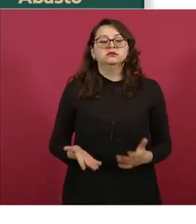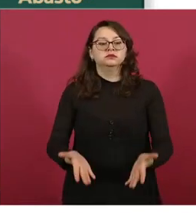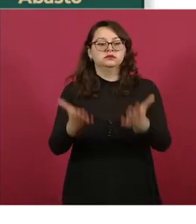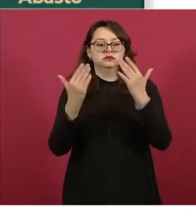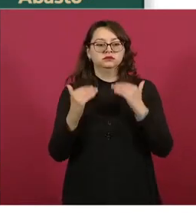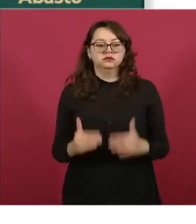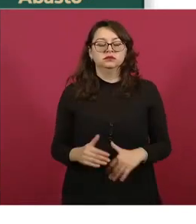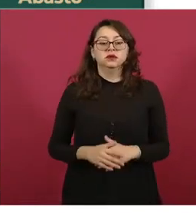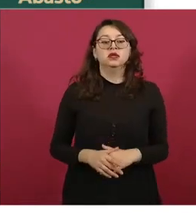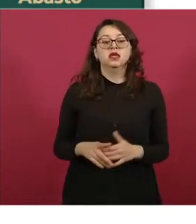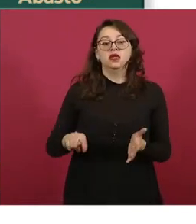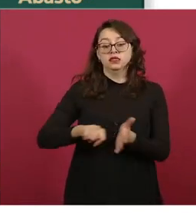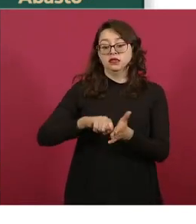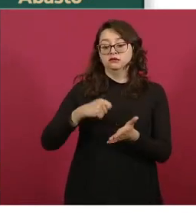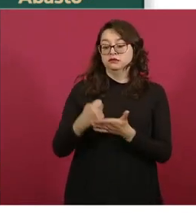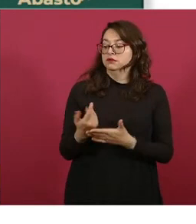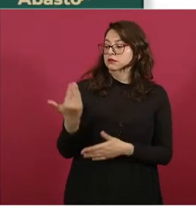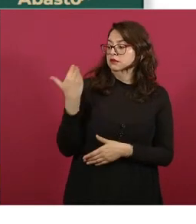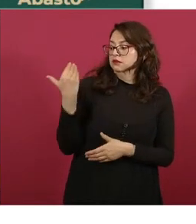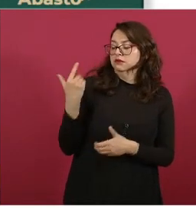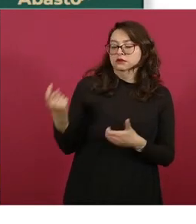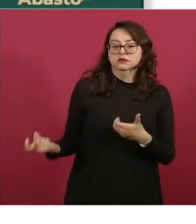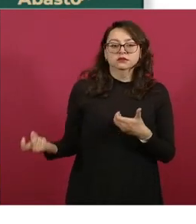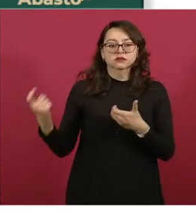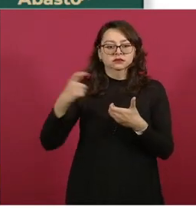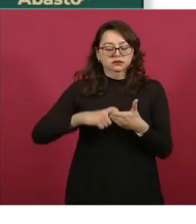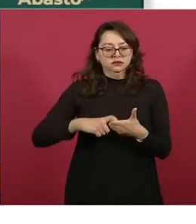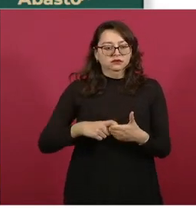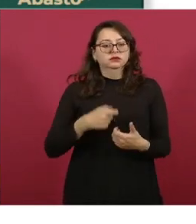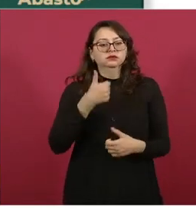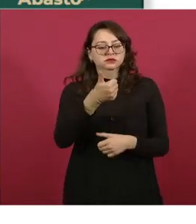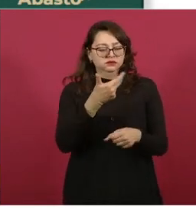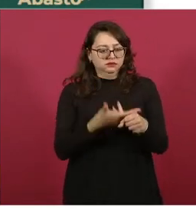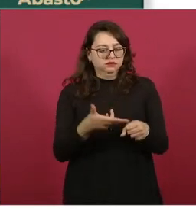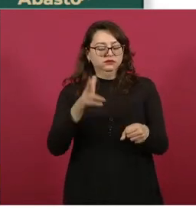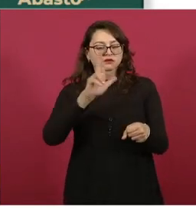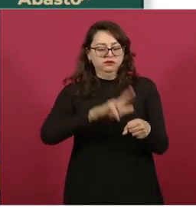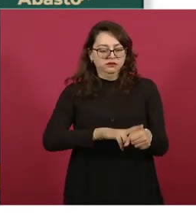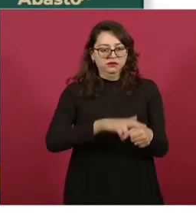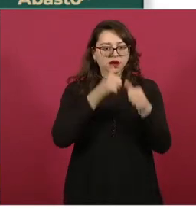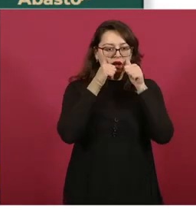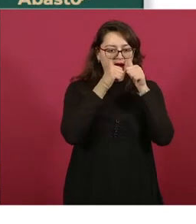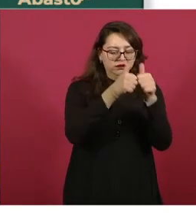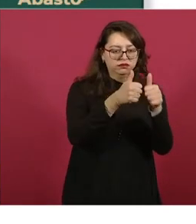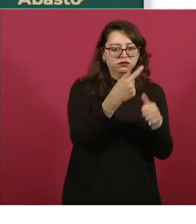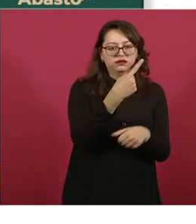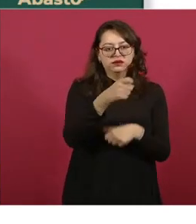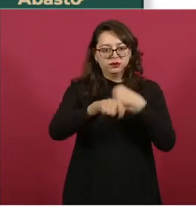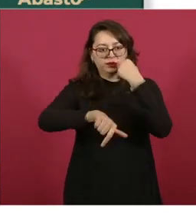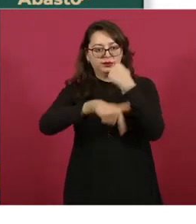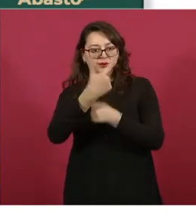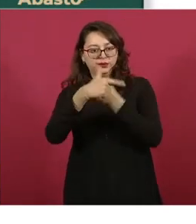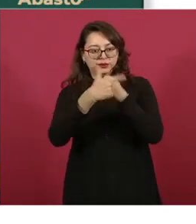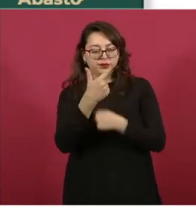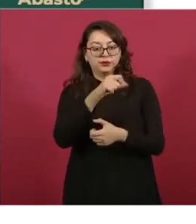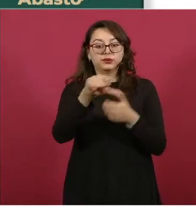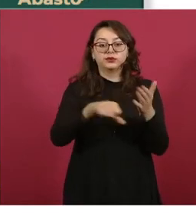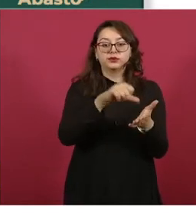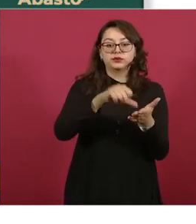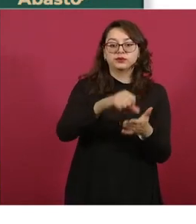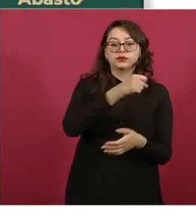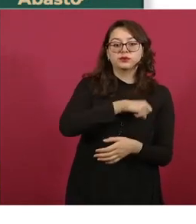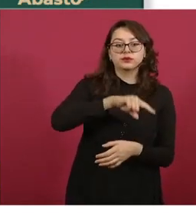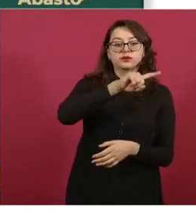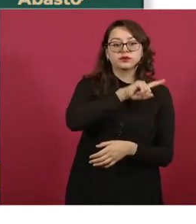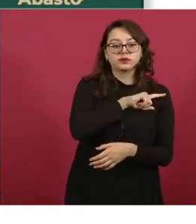más recientes, Tamaulipas, el SAI opera en 6 de 33 hospitales y en 112 de 463 centros de